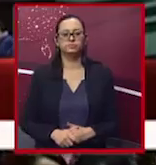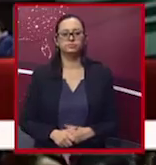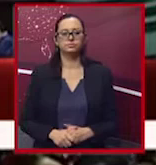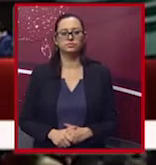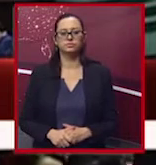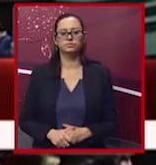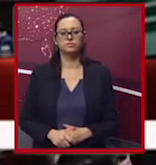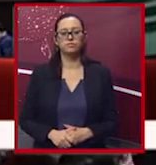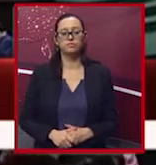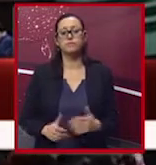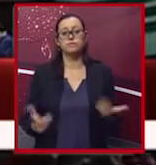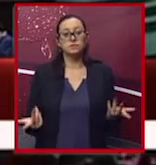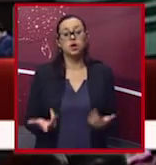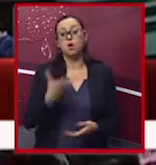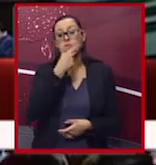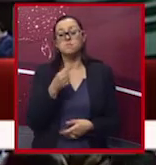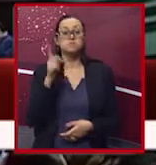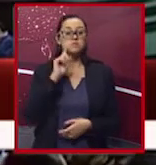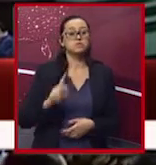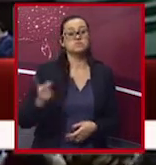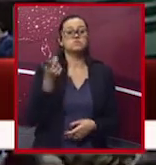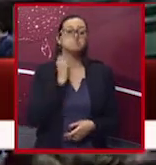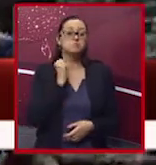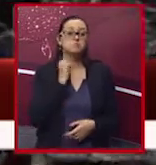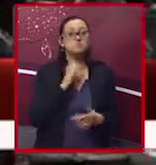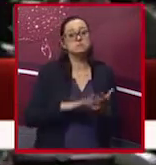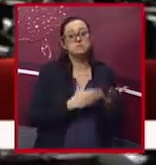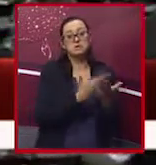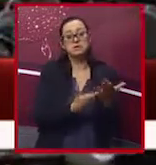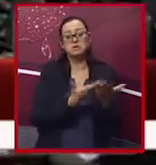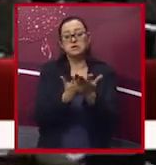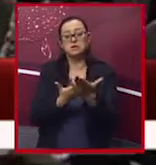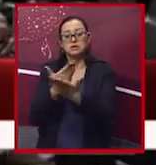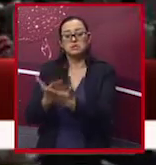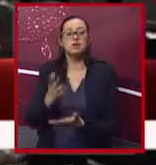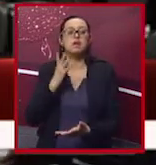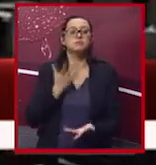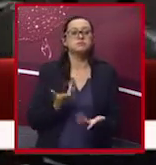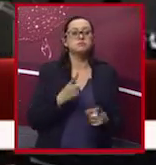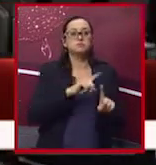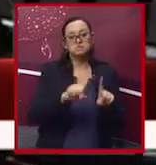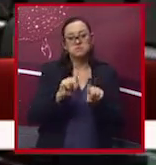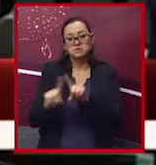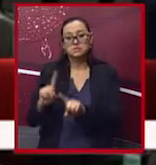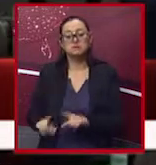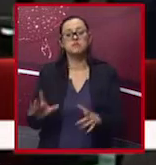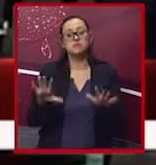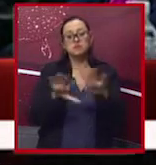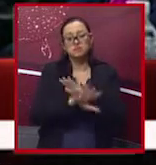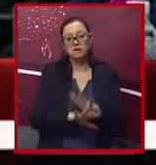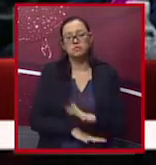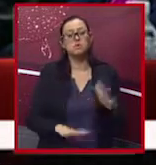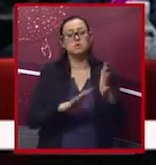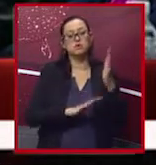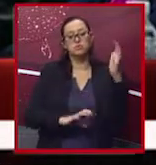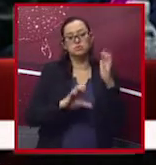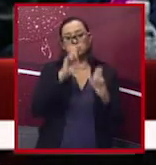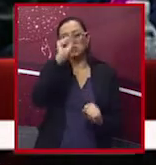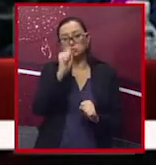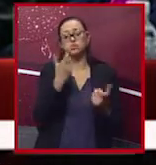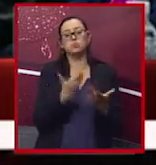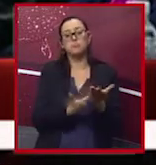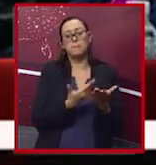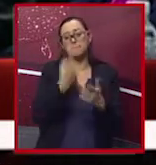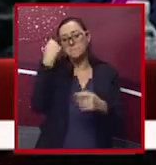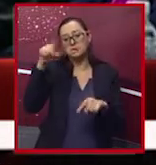Luego de que diversos legisladores y legisladoras presentaran iniciativa de reforma a la Constitución Política de los Estados Unidos mexicanos, entre otras cosas